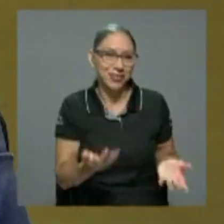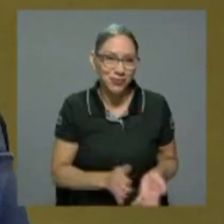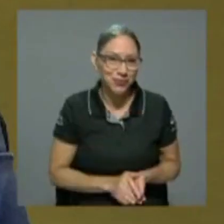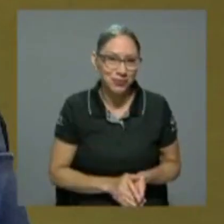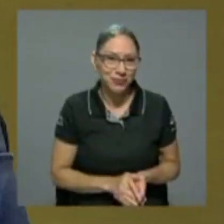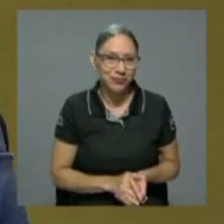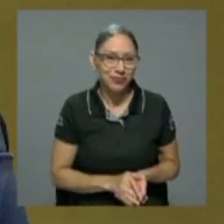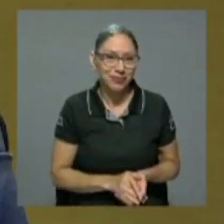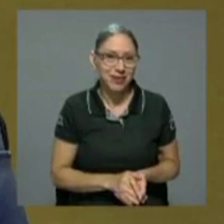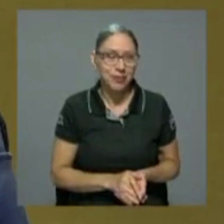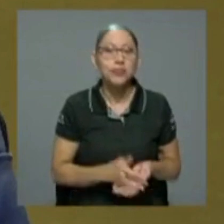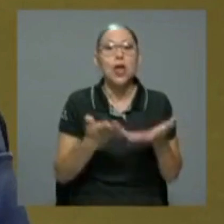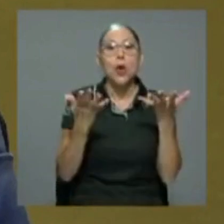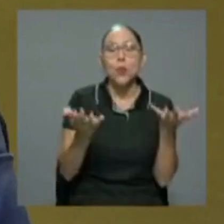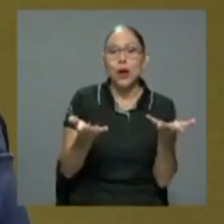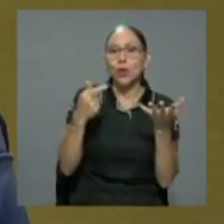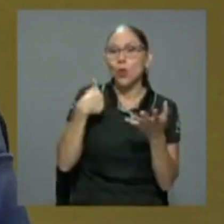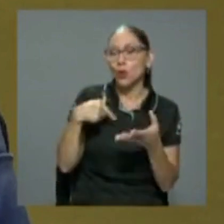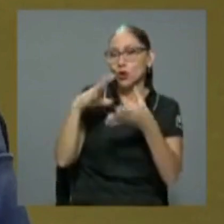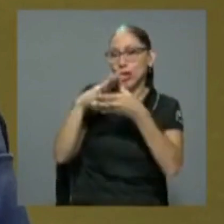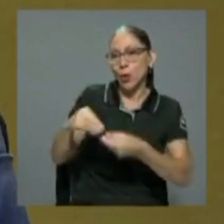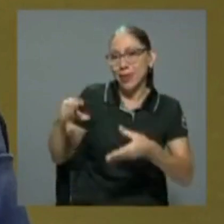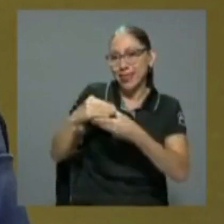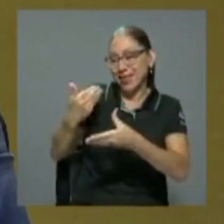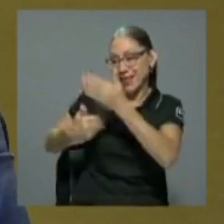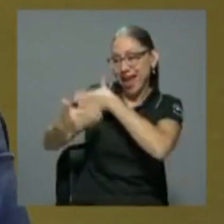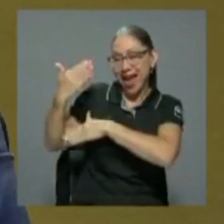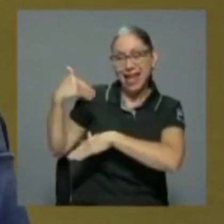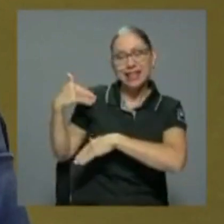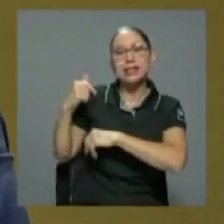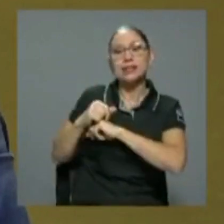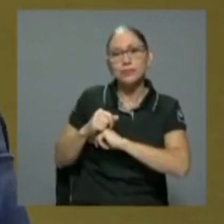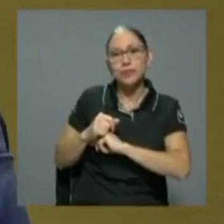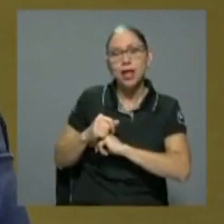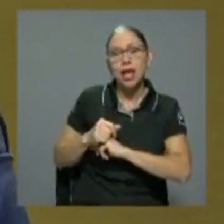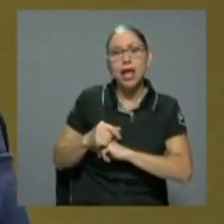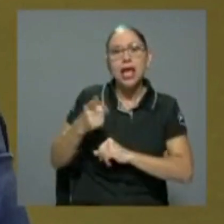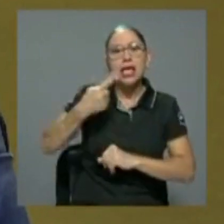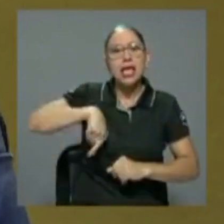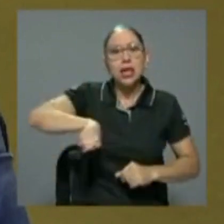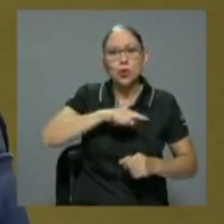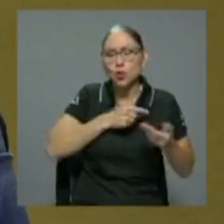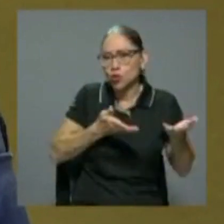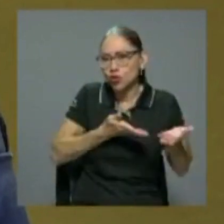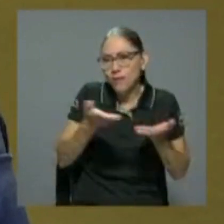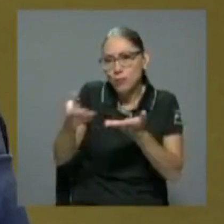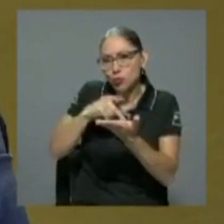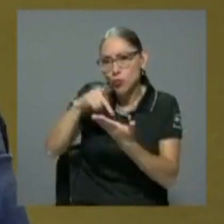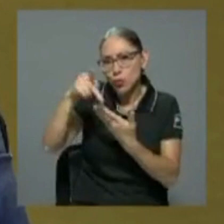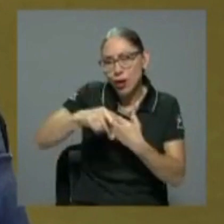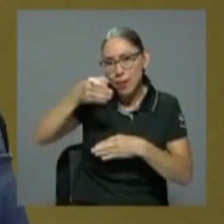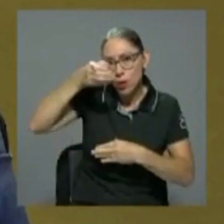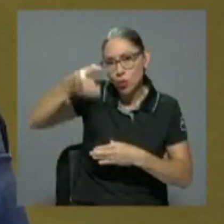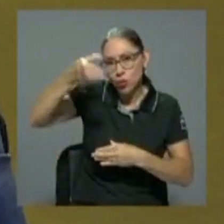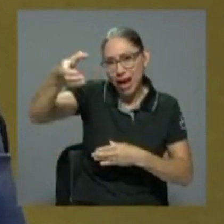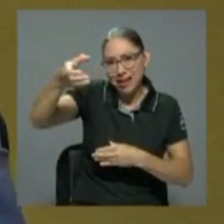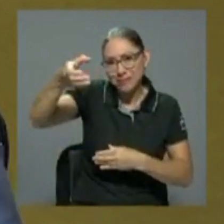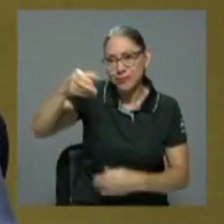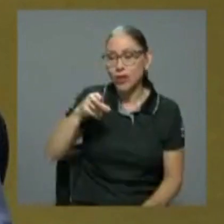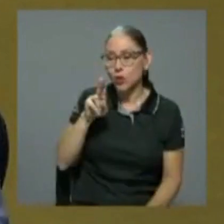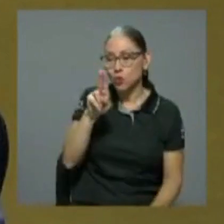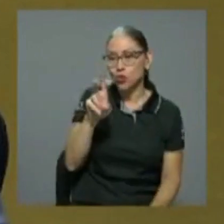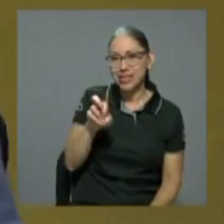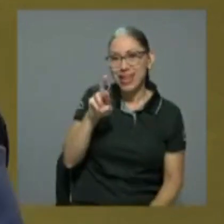Bueno, le comentaba antes del corte que llevábamos un programa cultural de parte de la UCR